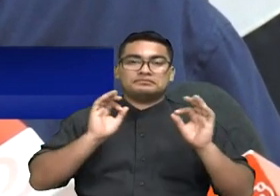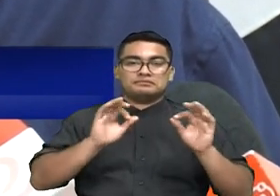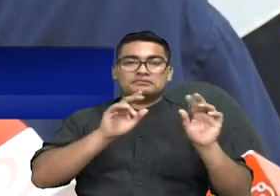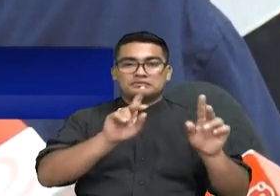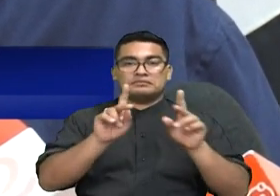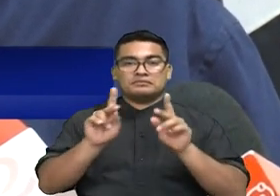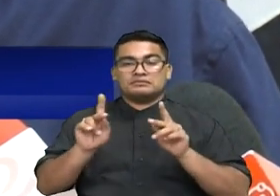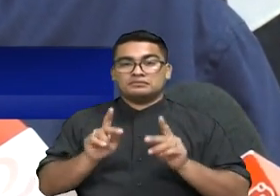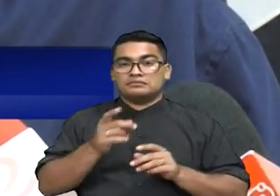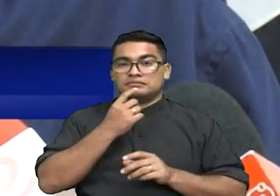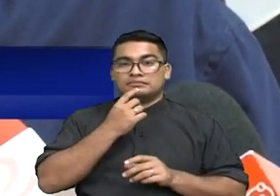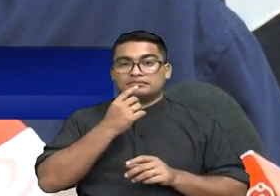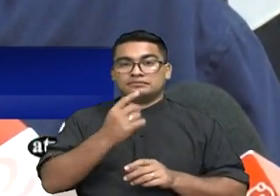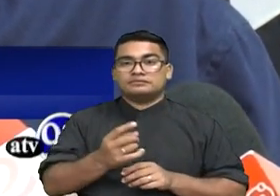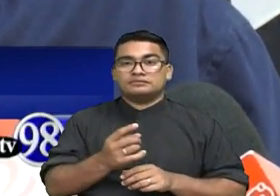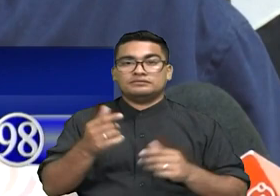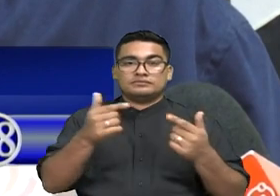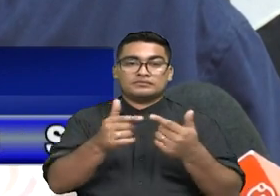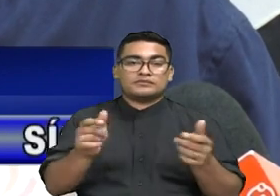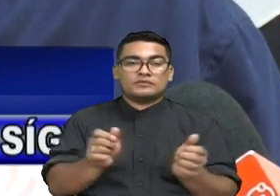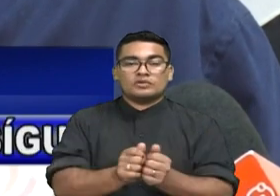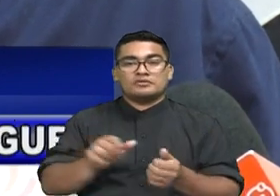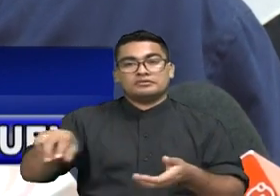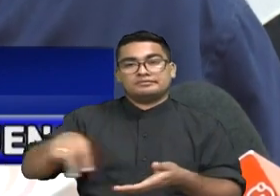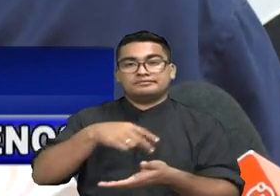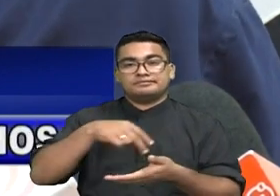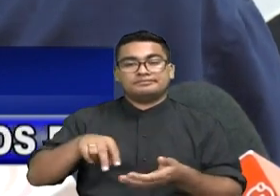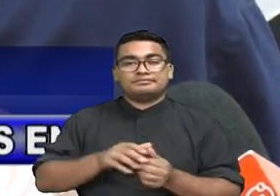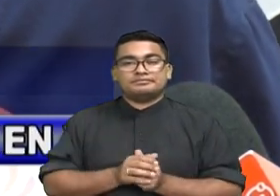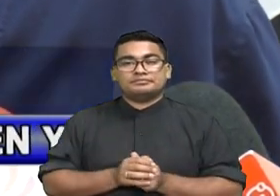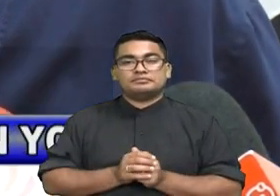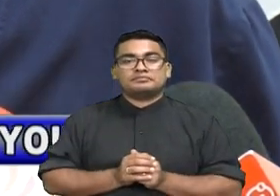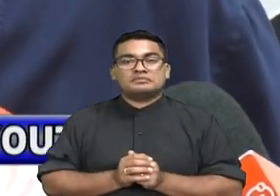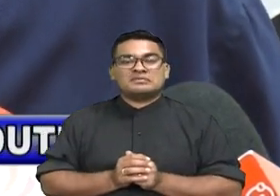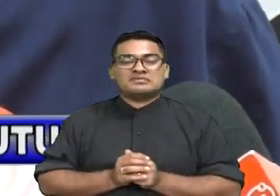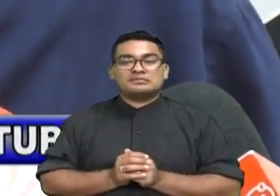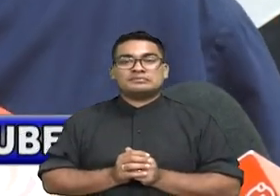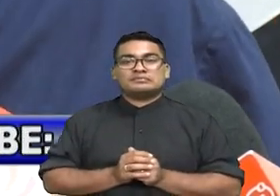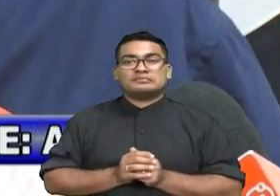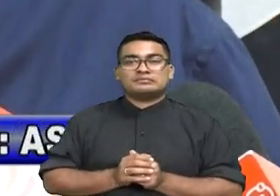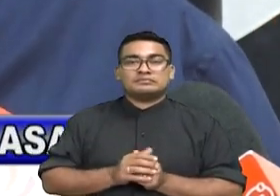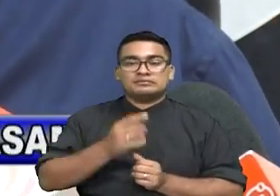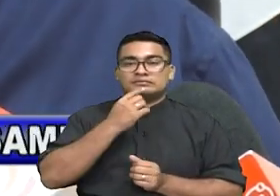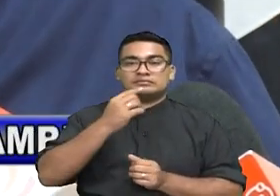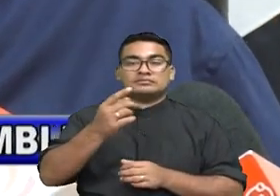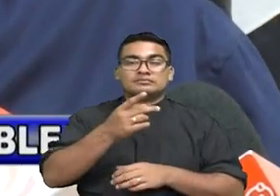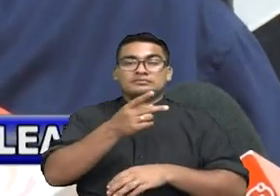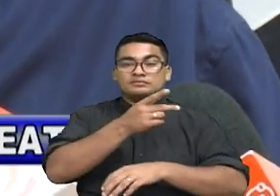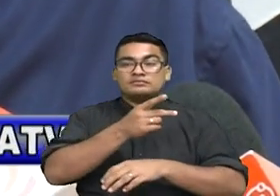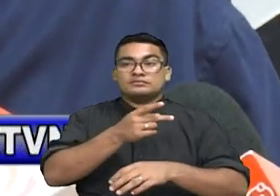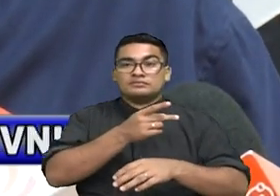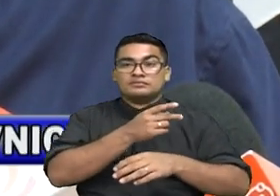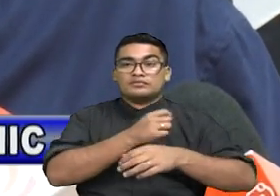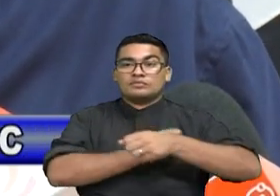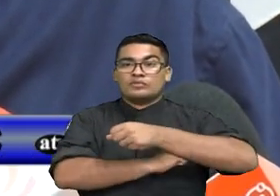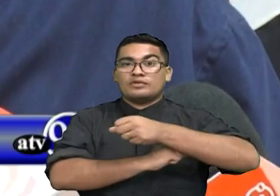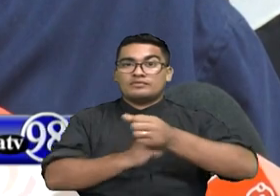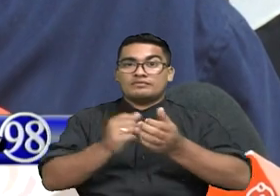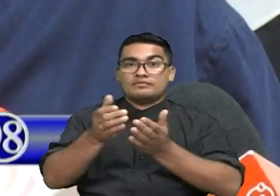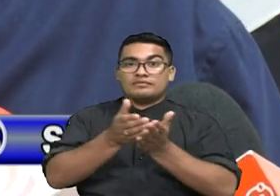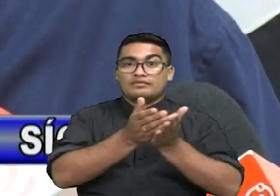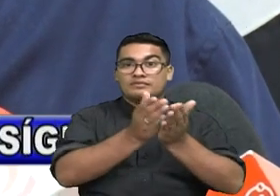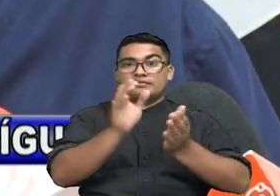gente y los grupos folclóricos. En el puerto Arleigh Sioux atendimos un buque internacional, el